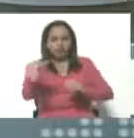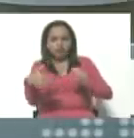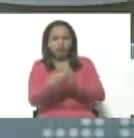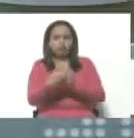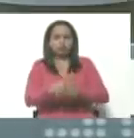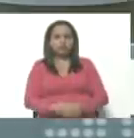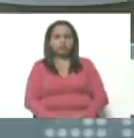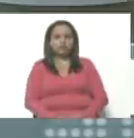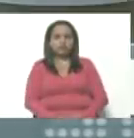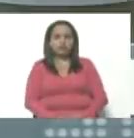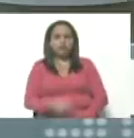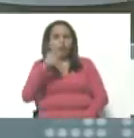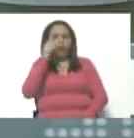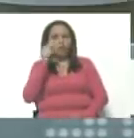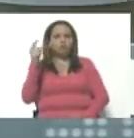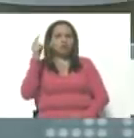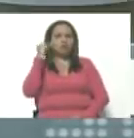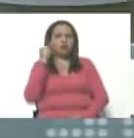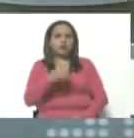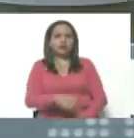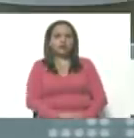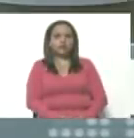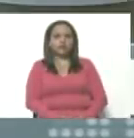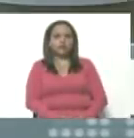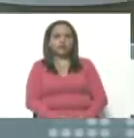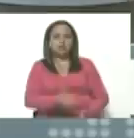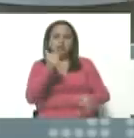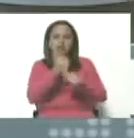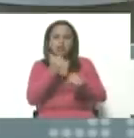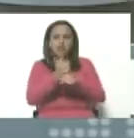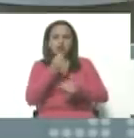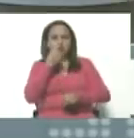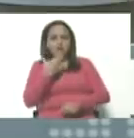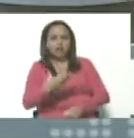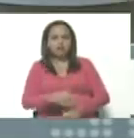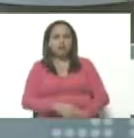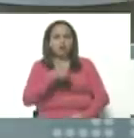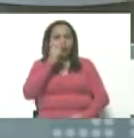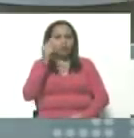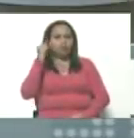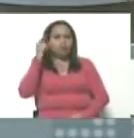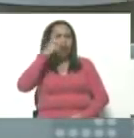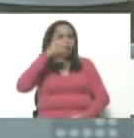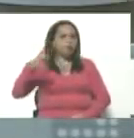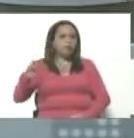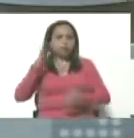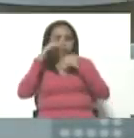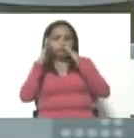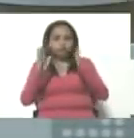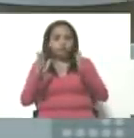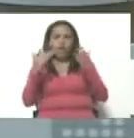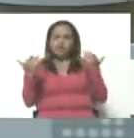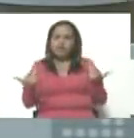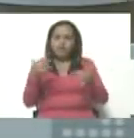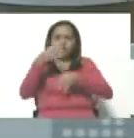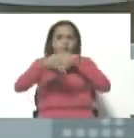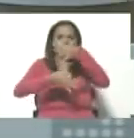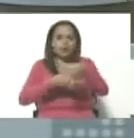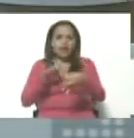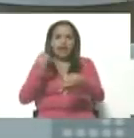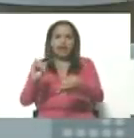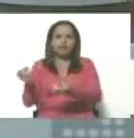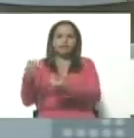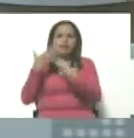trabajadoras. Hombres y mujeres de trabajo y de bien. Hombres y mujeres del pueblo pendiente. Ya vamos a explicar. Hemos recibido